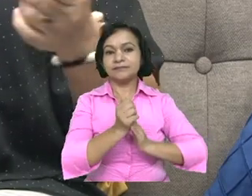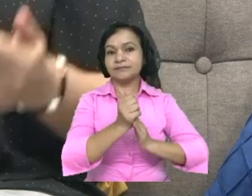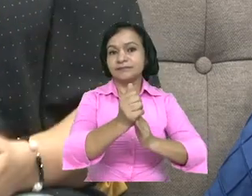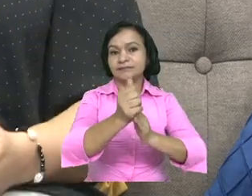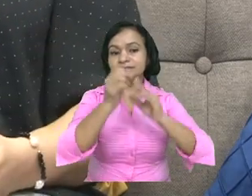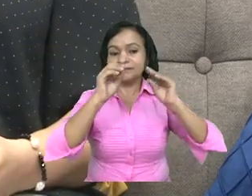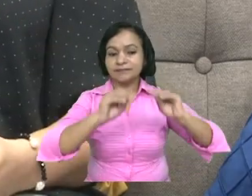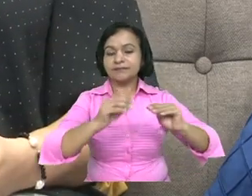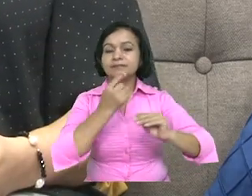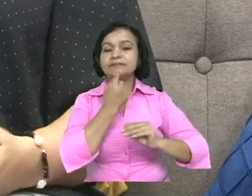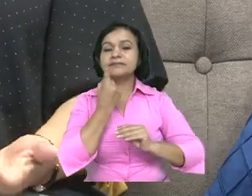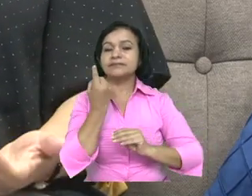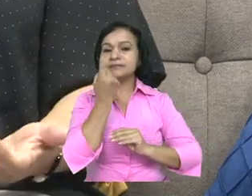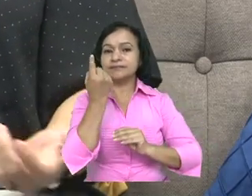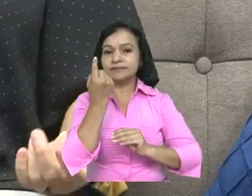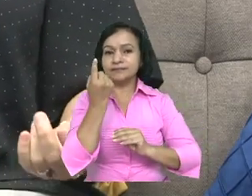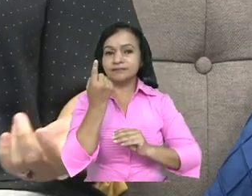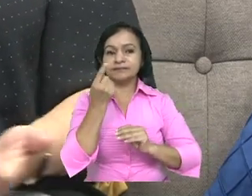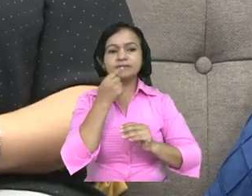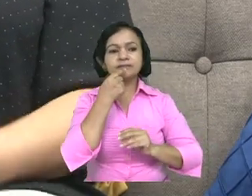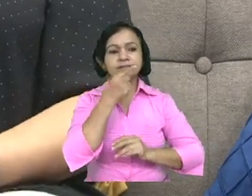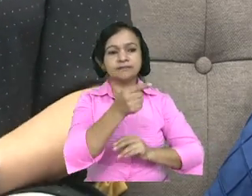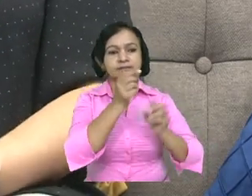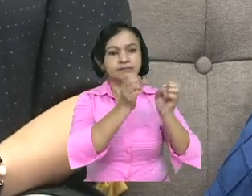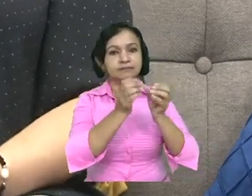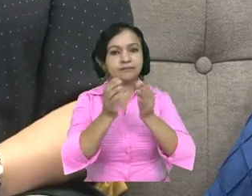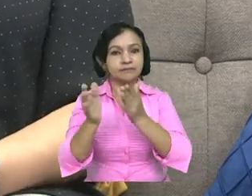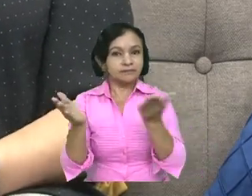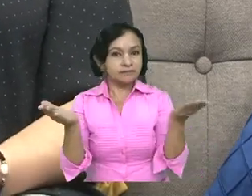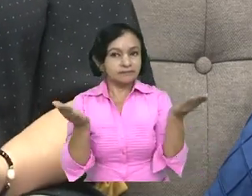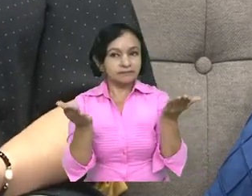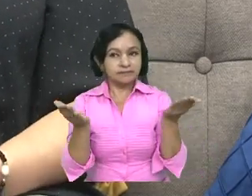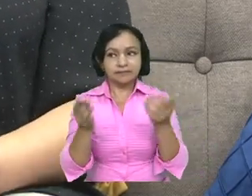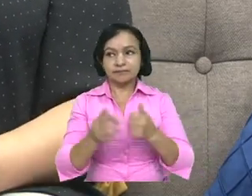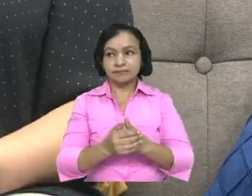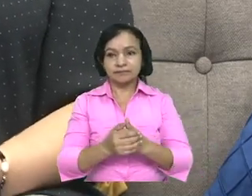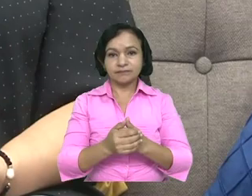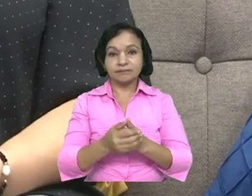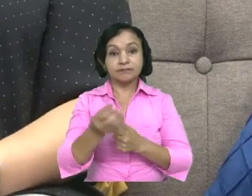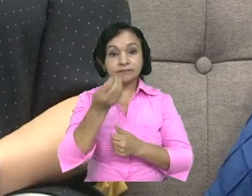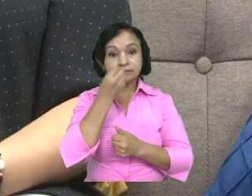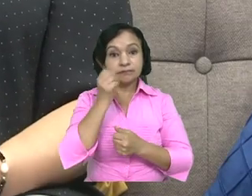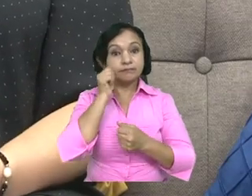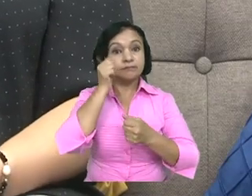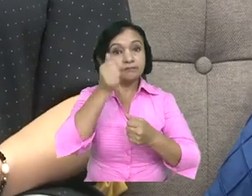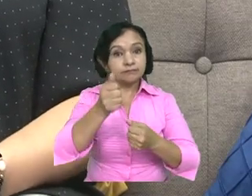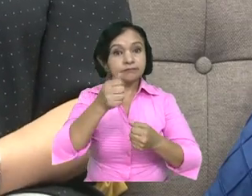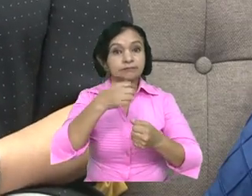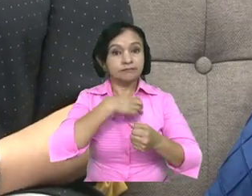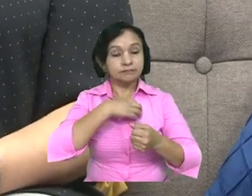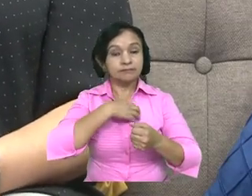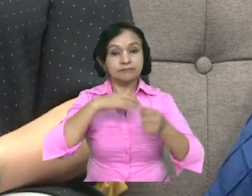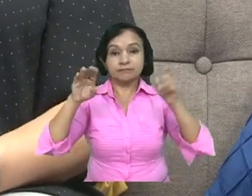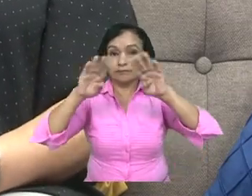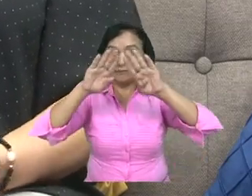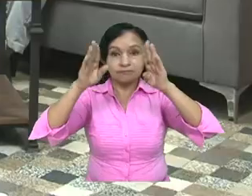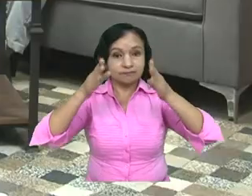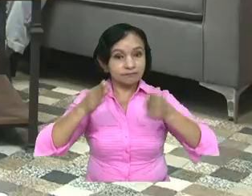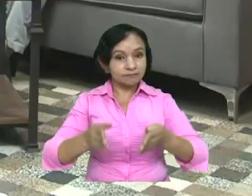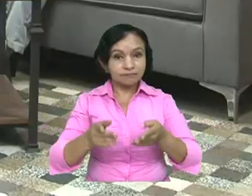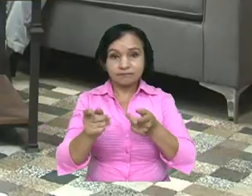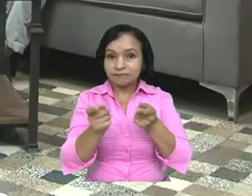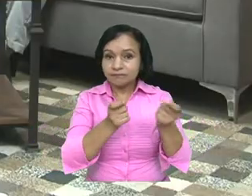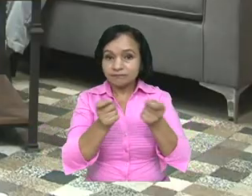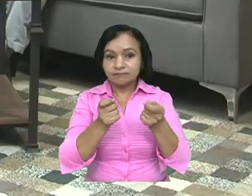¿Quién enseña? ¿Quién ordena? Porque, ¿qué vas a comer mañana? Todo eso es planificación. Administración.